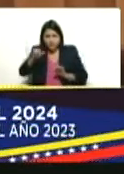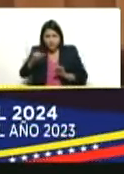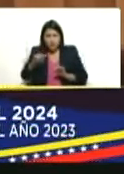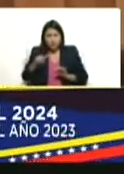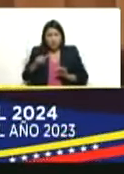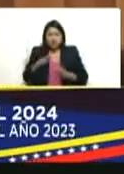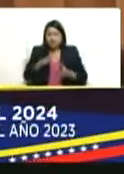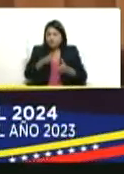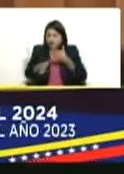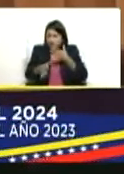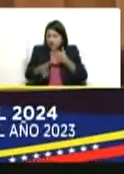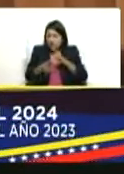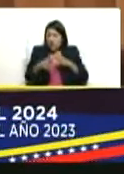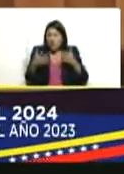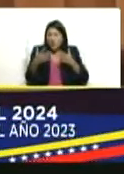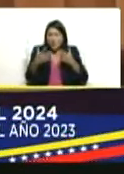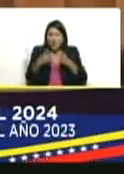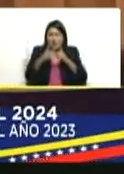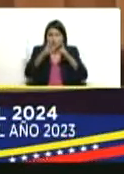Esa decisión